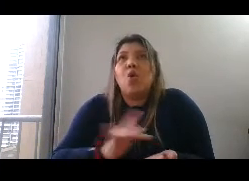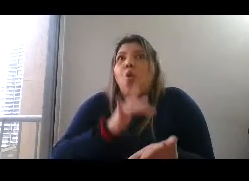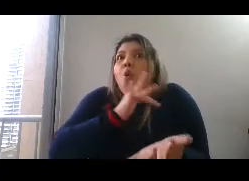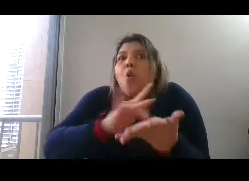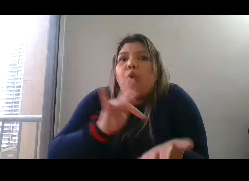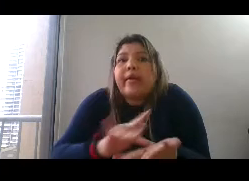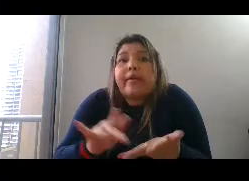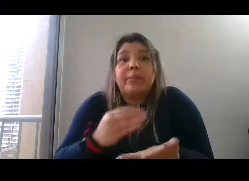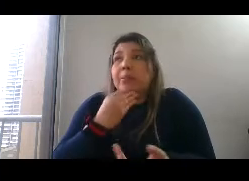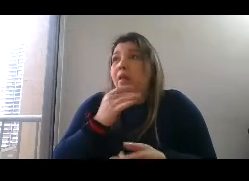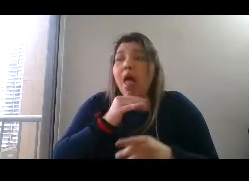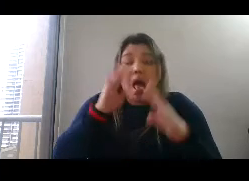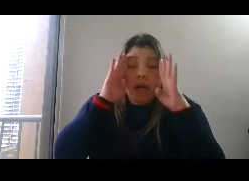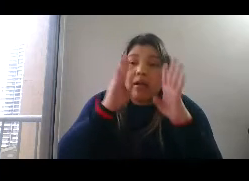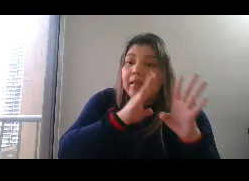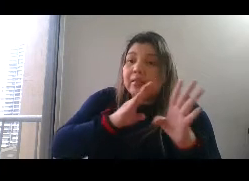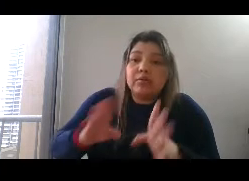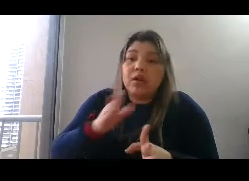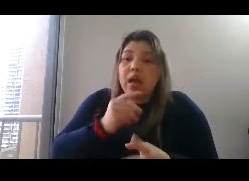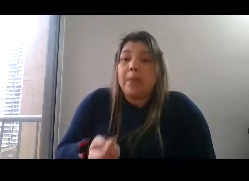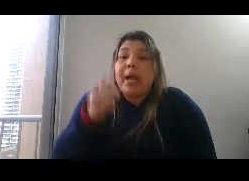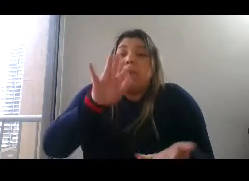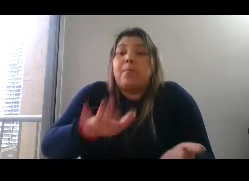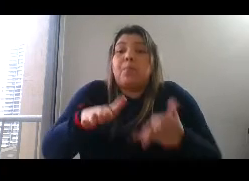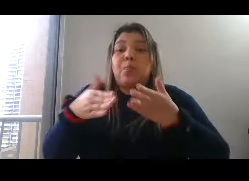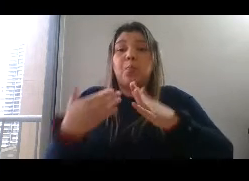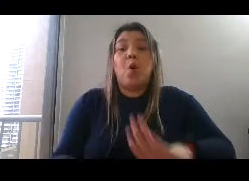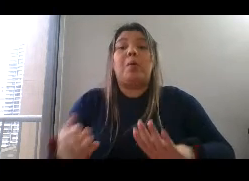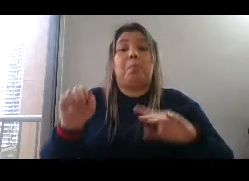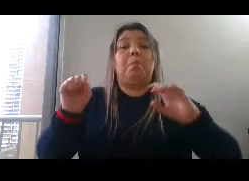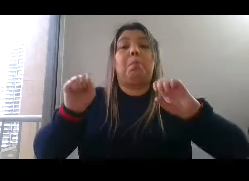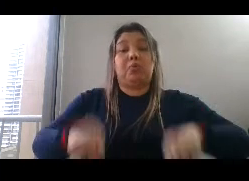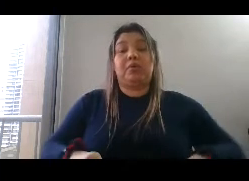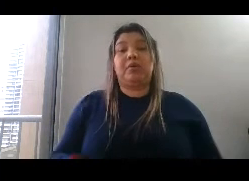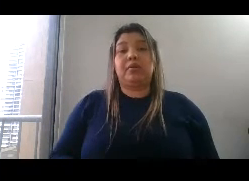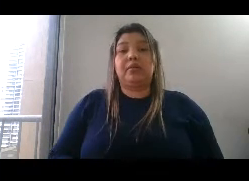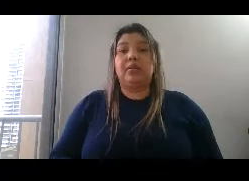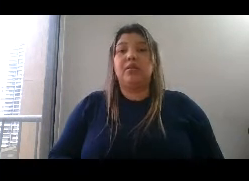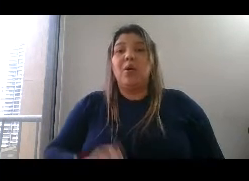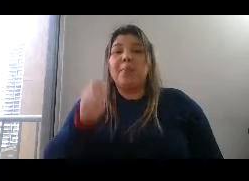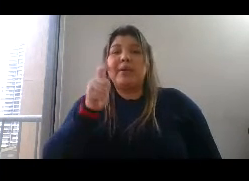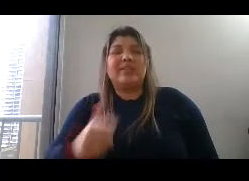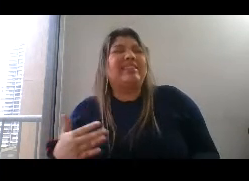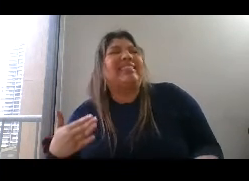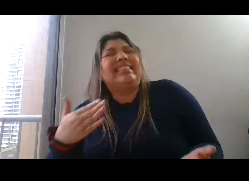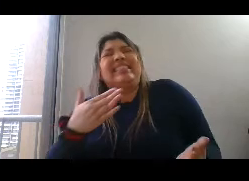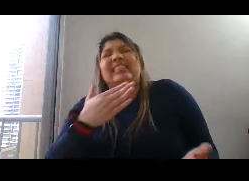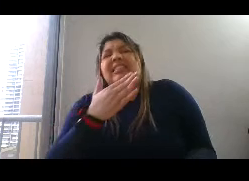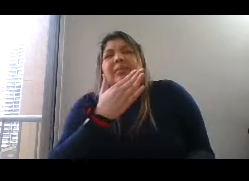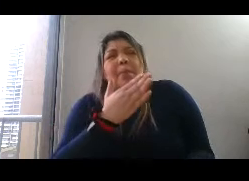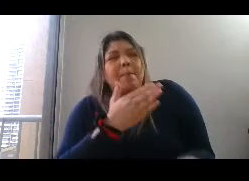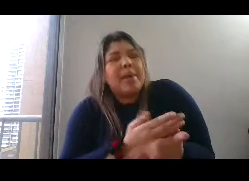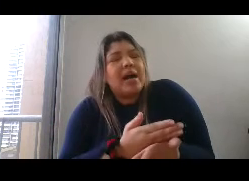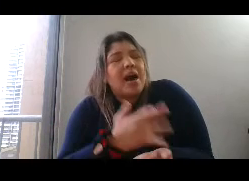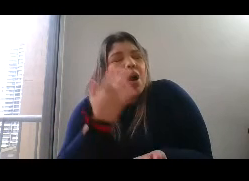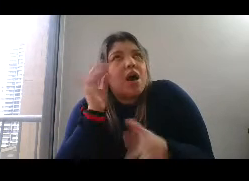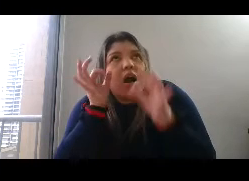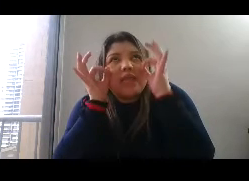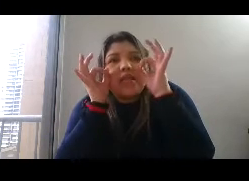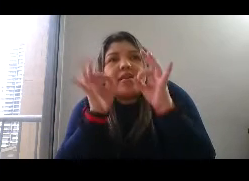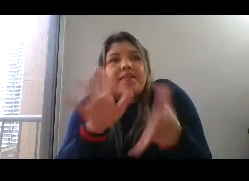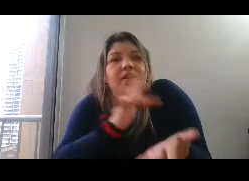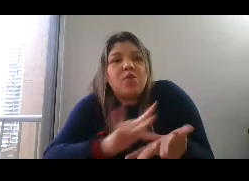que la condición de salud por la cual solicita o demanda el servicio se debe hacer de